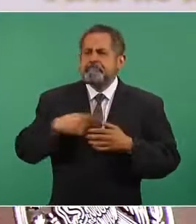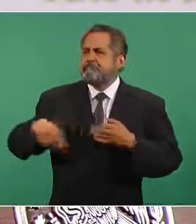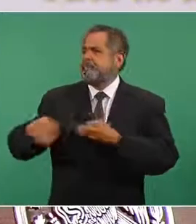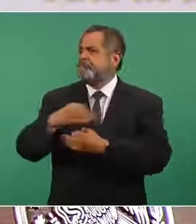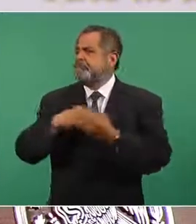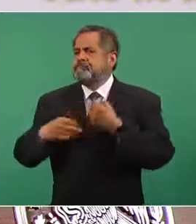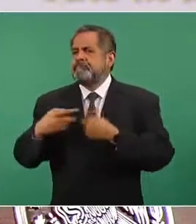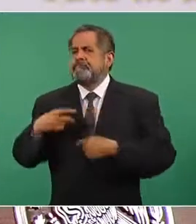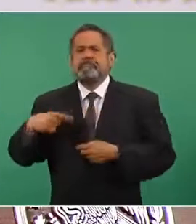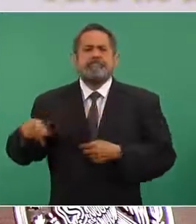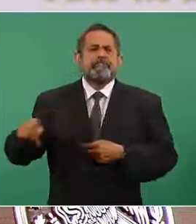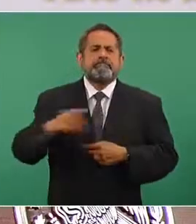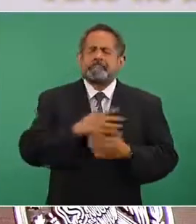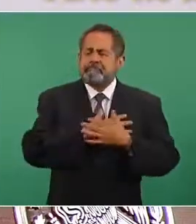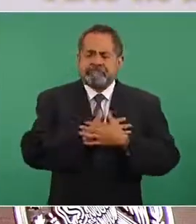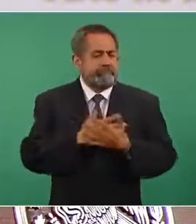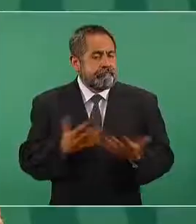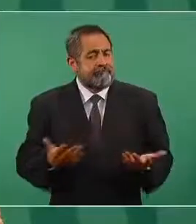Eso